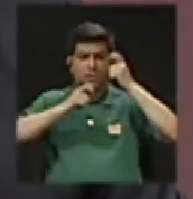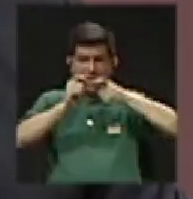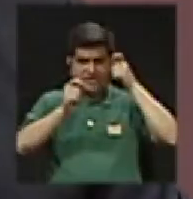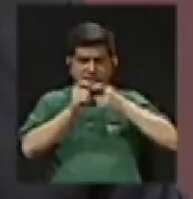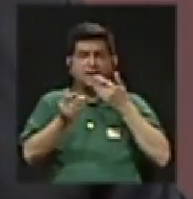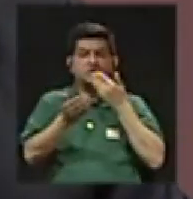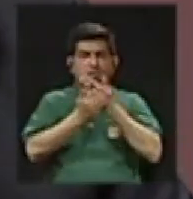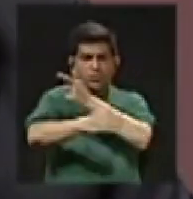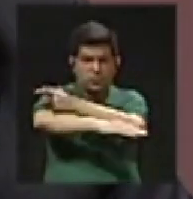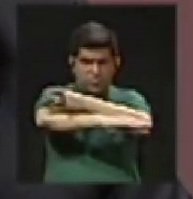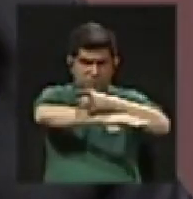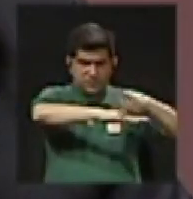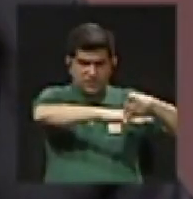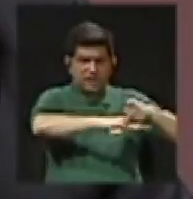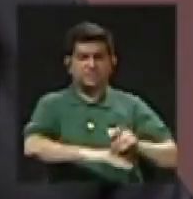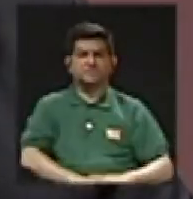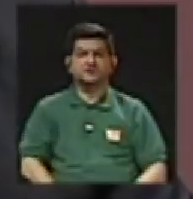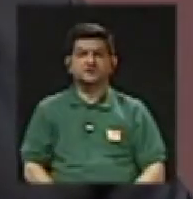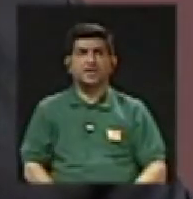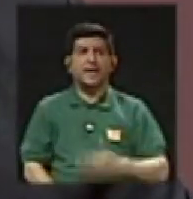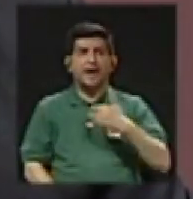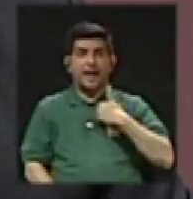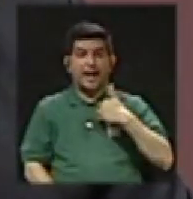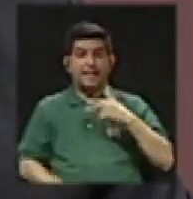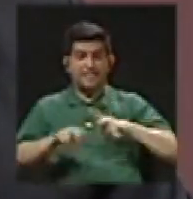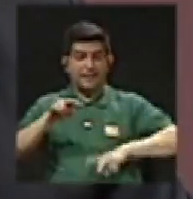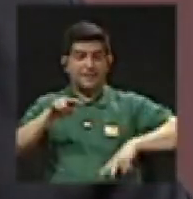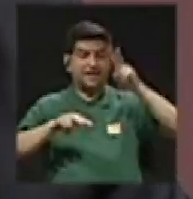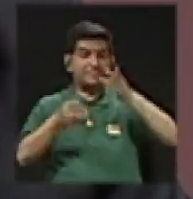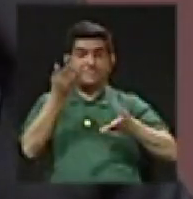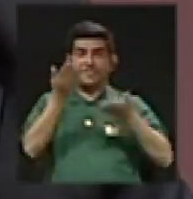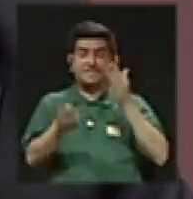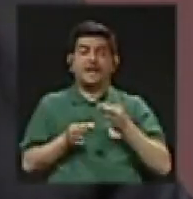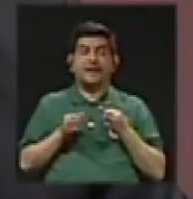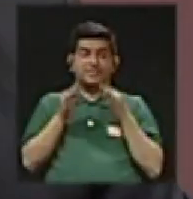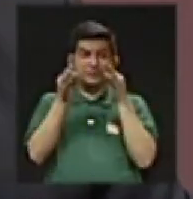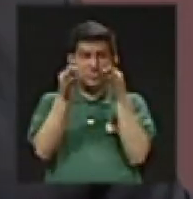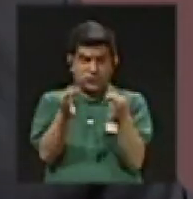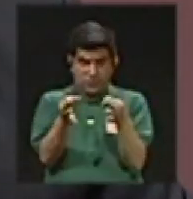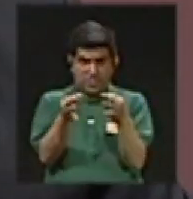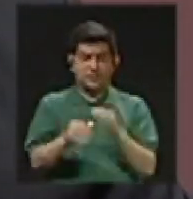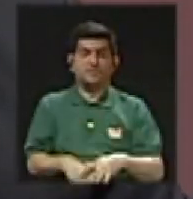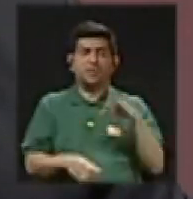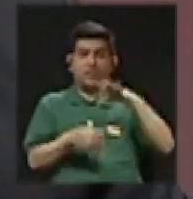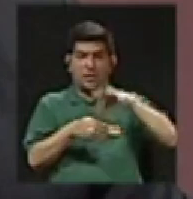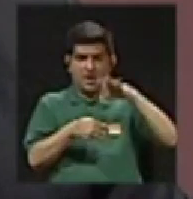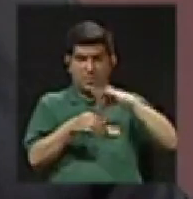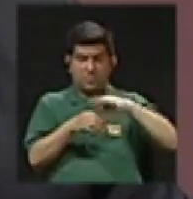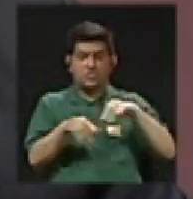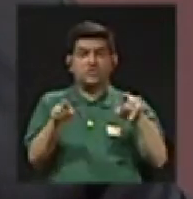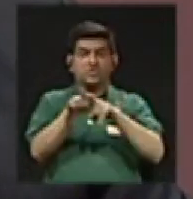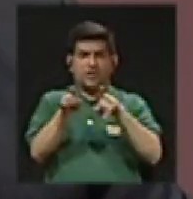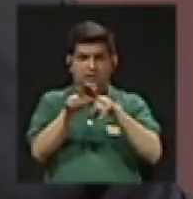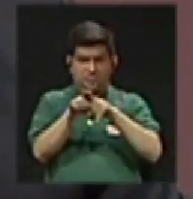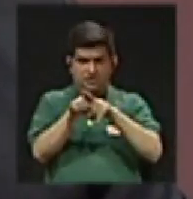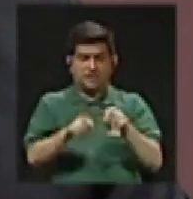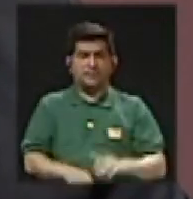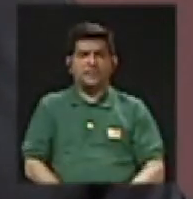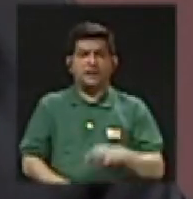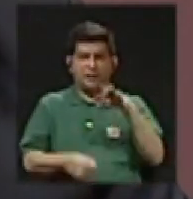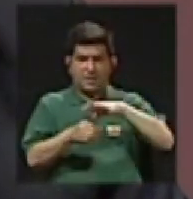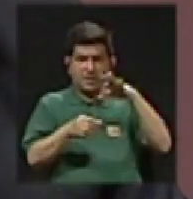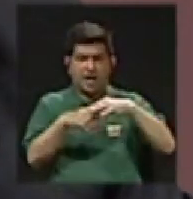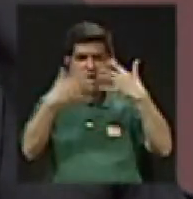buenas playas, se nota que tenemos una ventaja comparativa en turismo, en agricultura o inclusive en